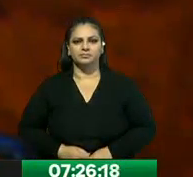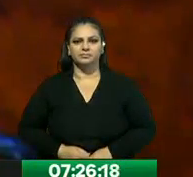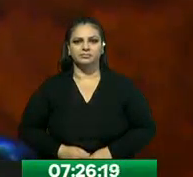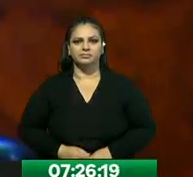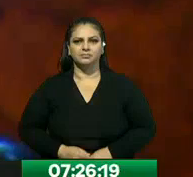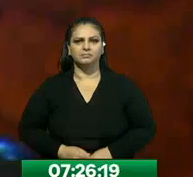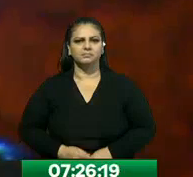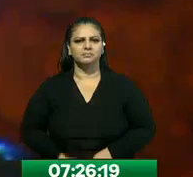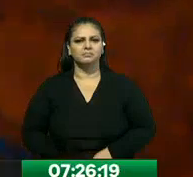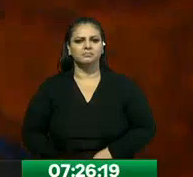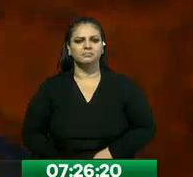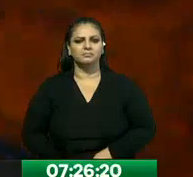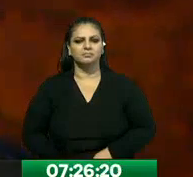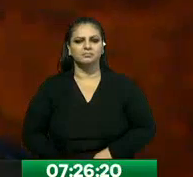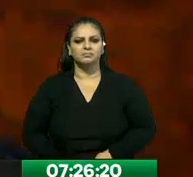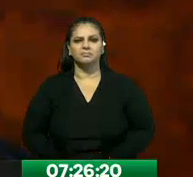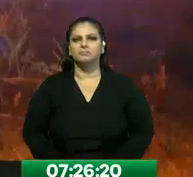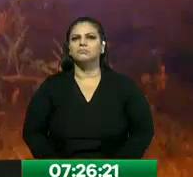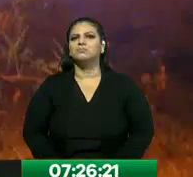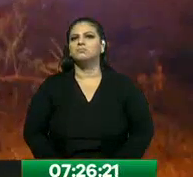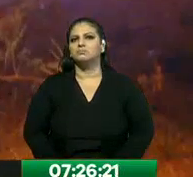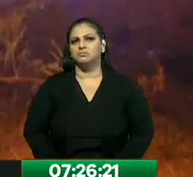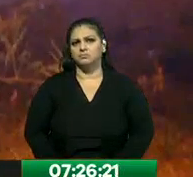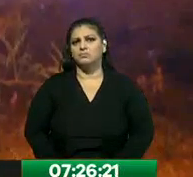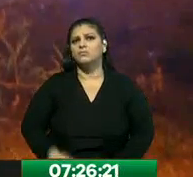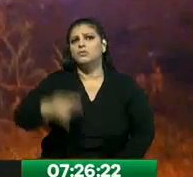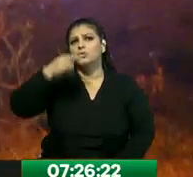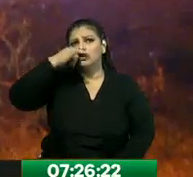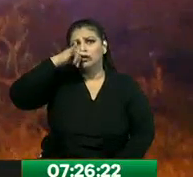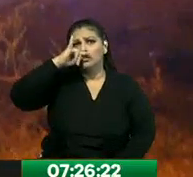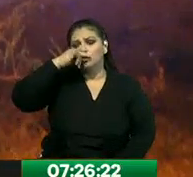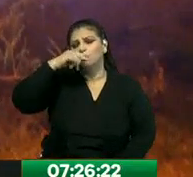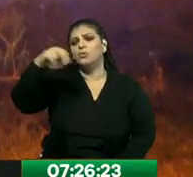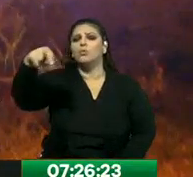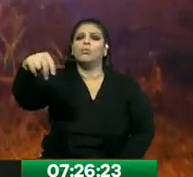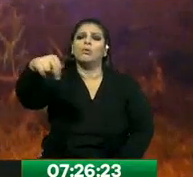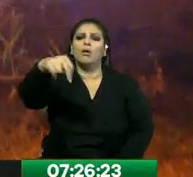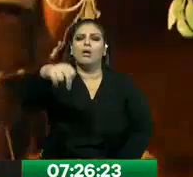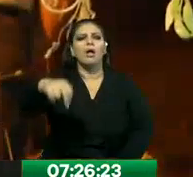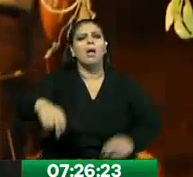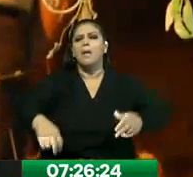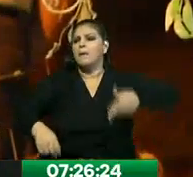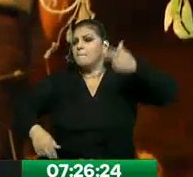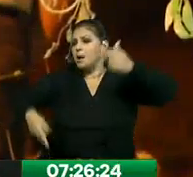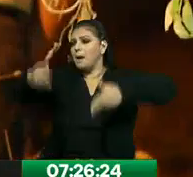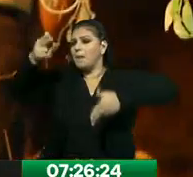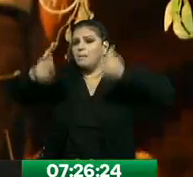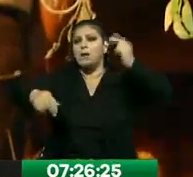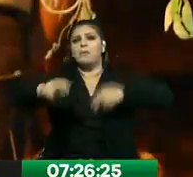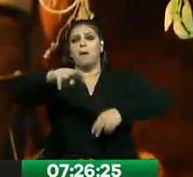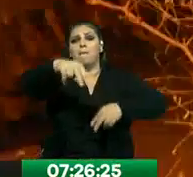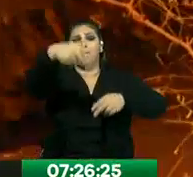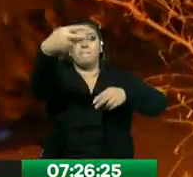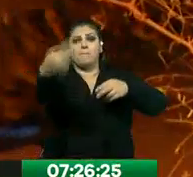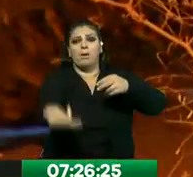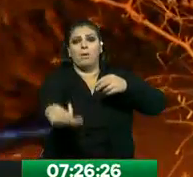Durante el ataque, un menor de edad también fue alcanzado por los proyectiles y resultó